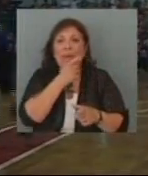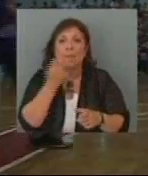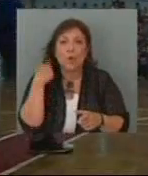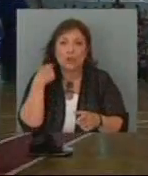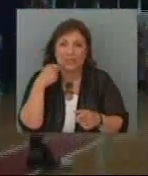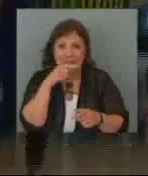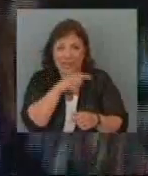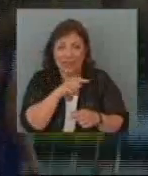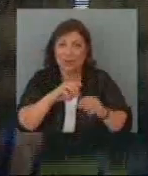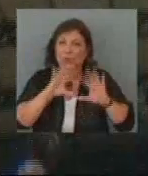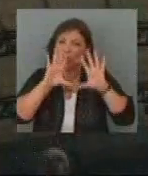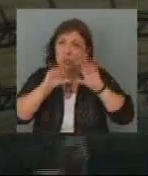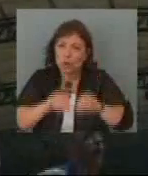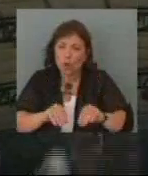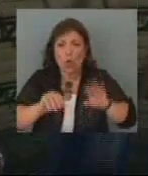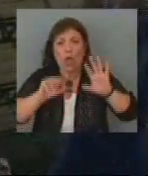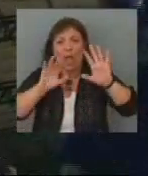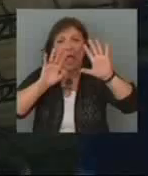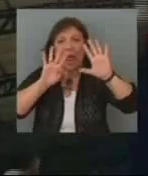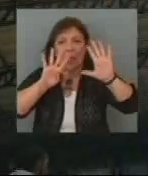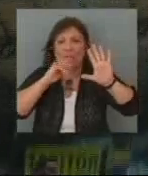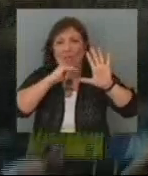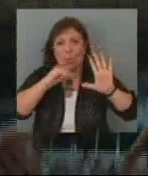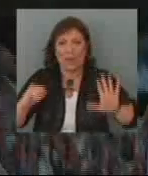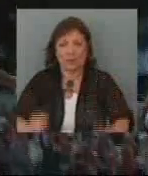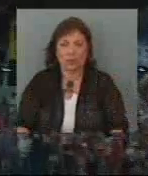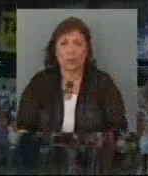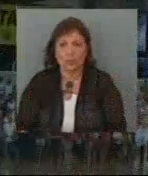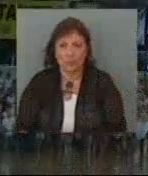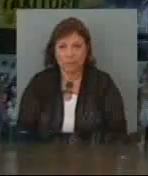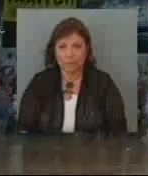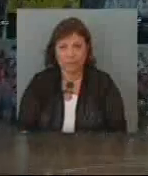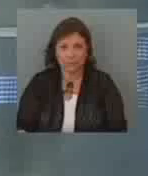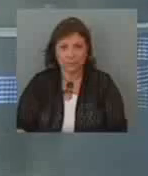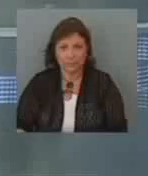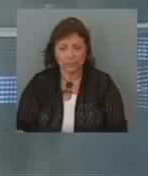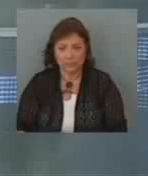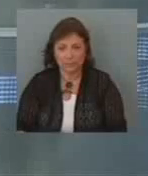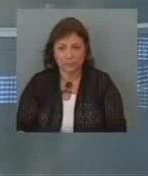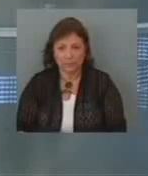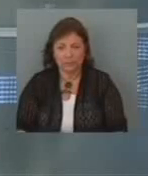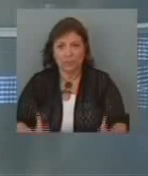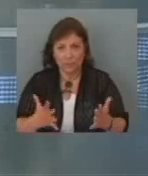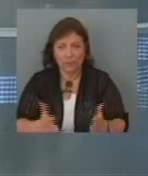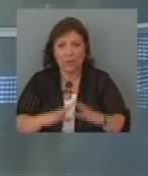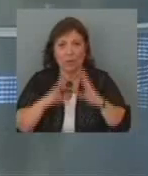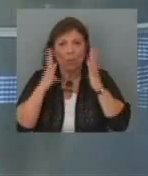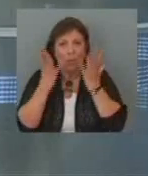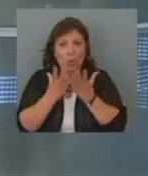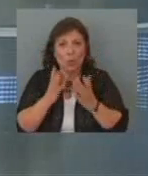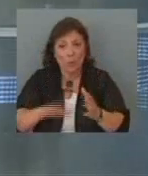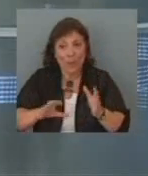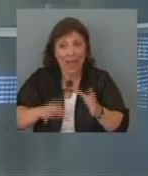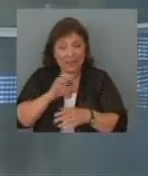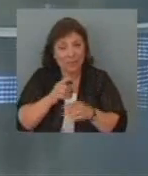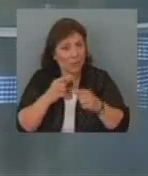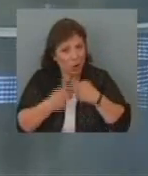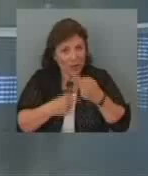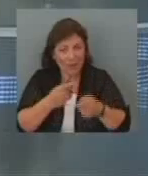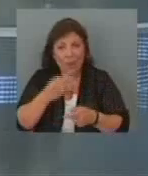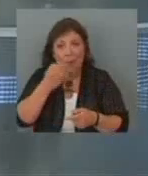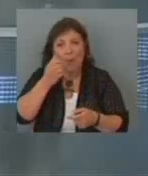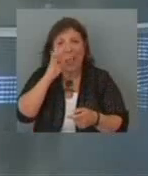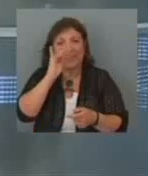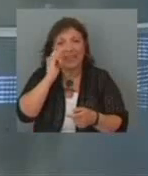todo desde las 21:15. seguimos en el mundo del básquetbol porque Esteban